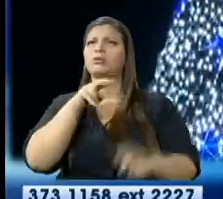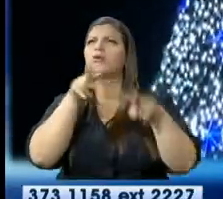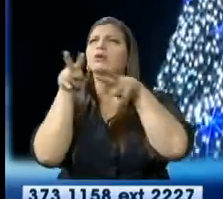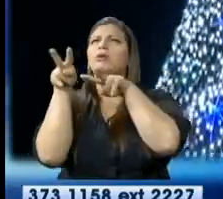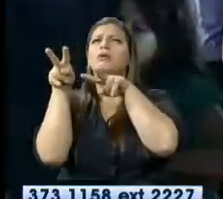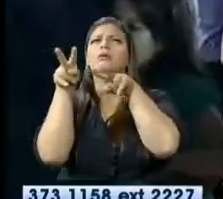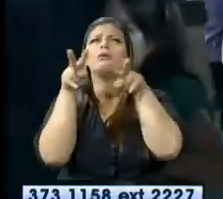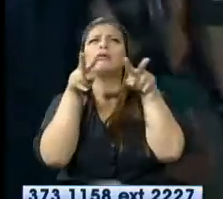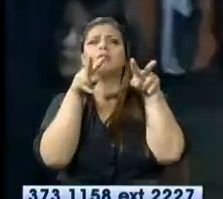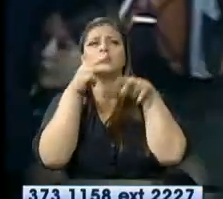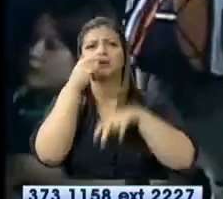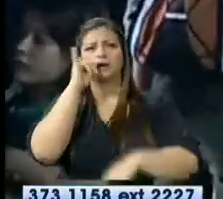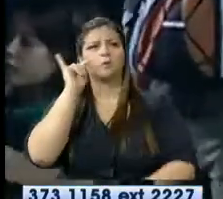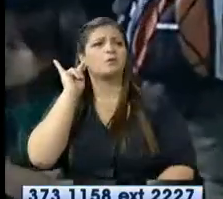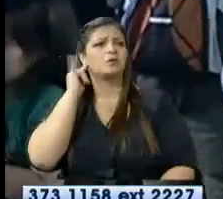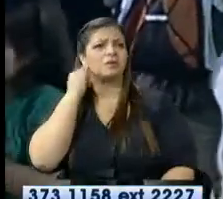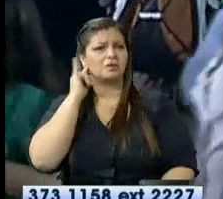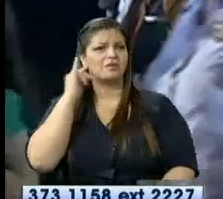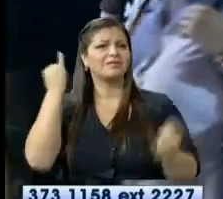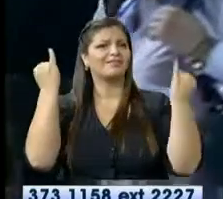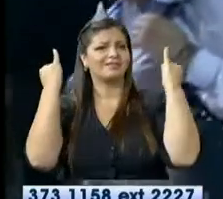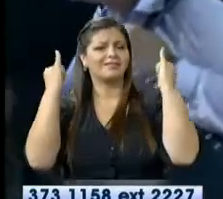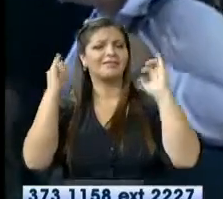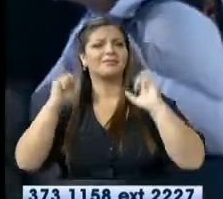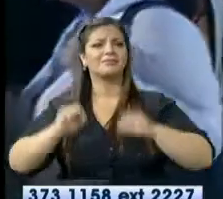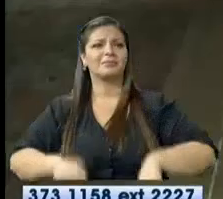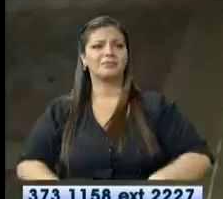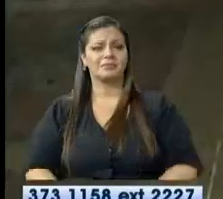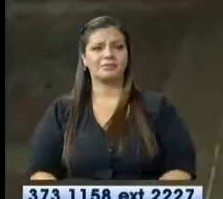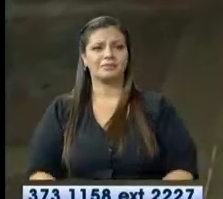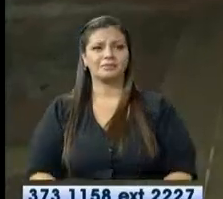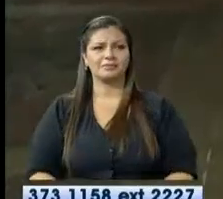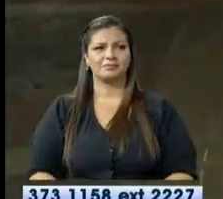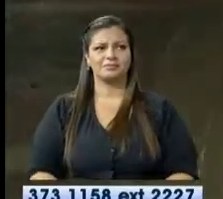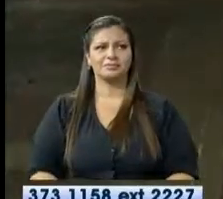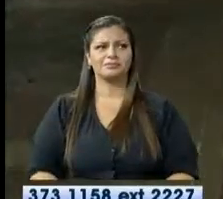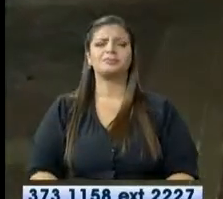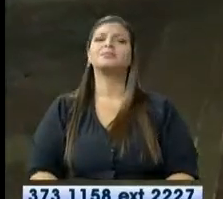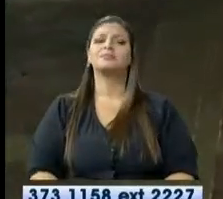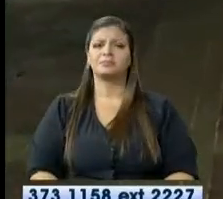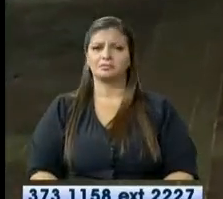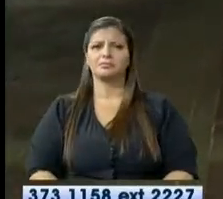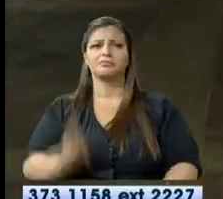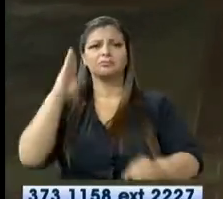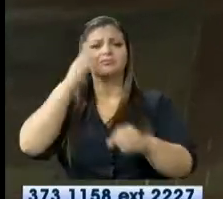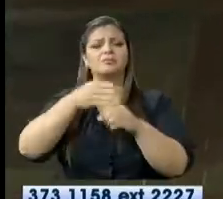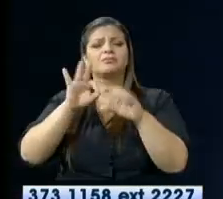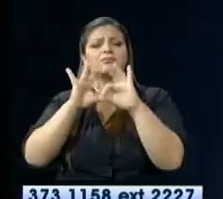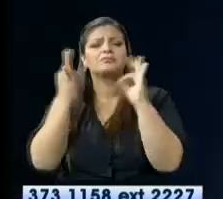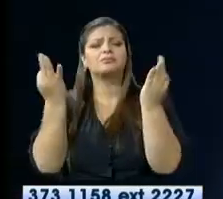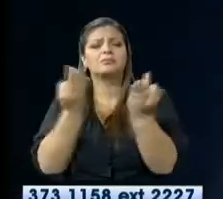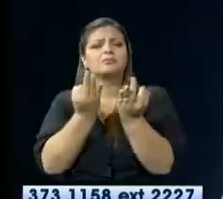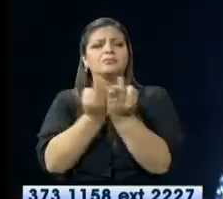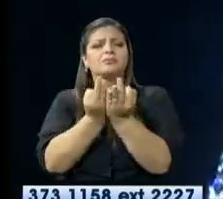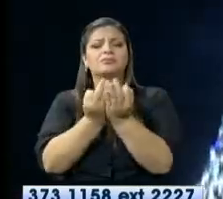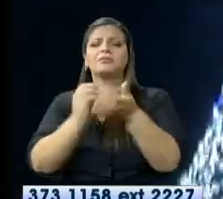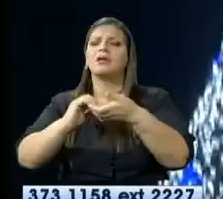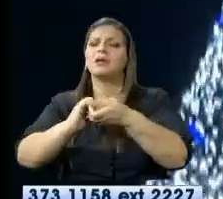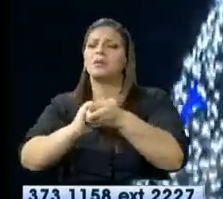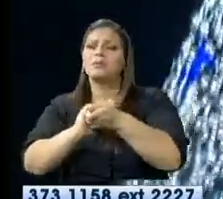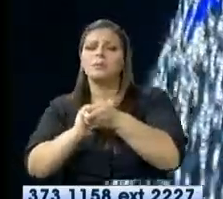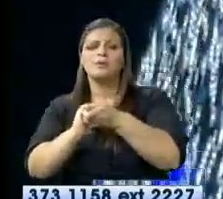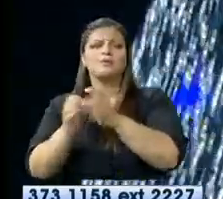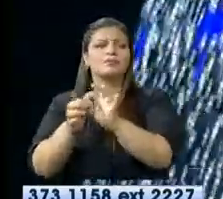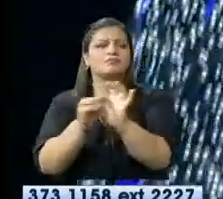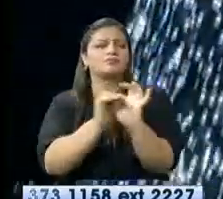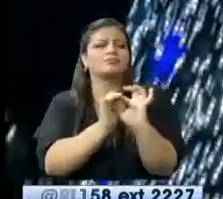los niños. Este es uno de los actos que se dan por los festejos navideños que buscan la unión entre familiares y amigos. Informó